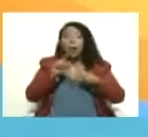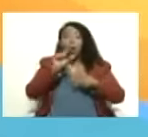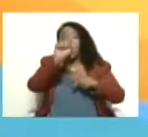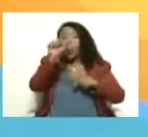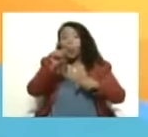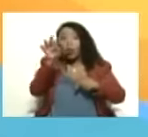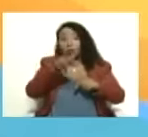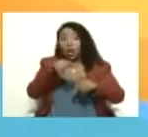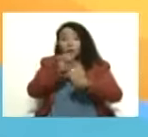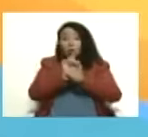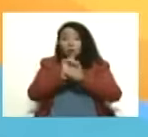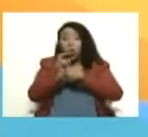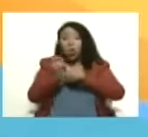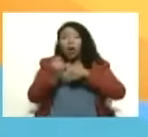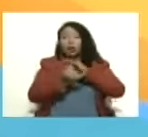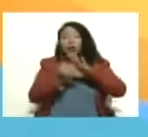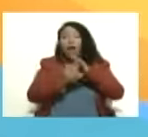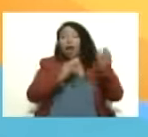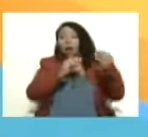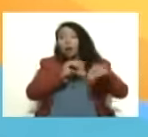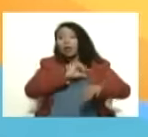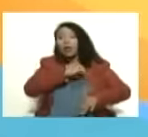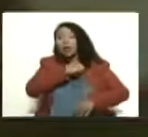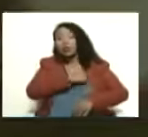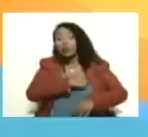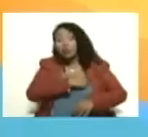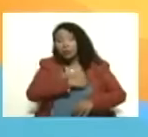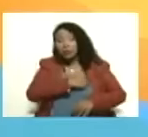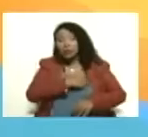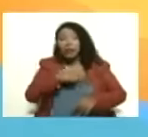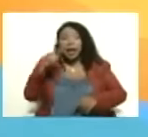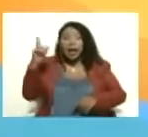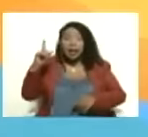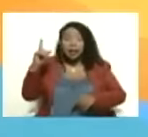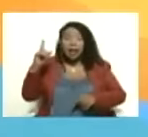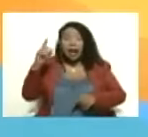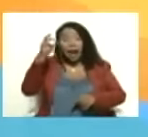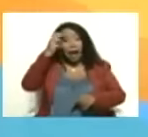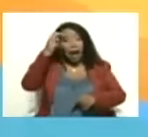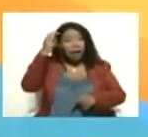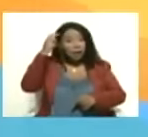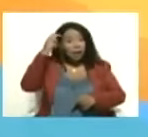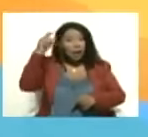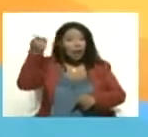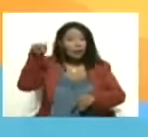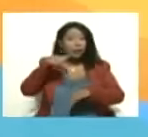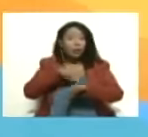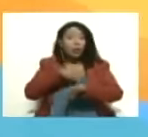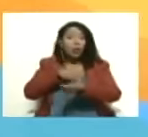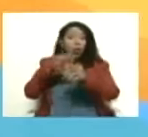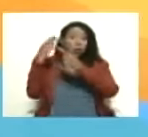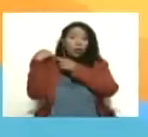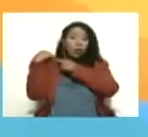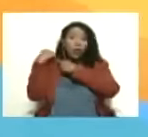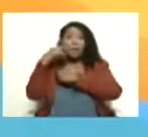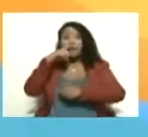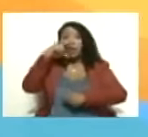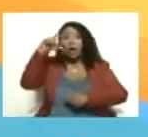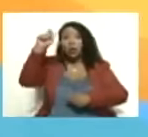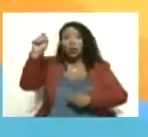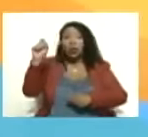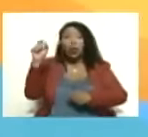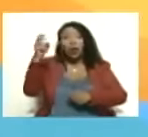instrumento es el acuerdo Ginebra hay una misiva firmada por el canciller en ese momento canciller maduro y